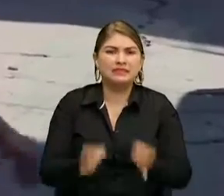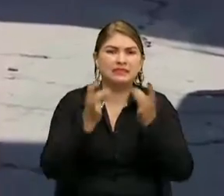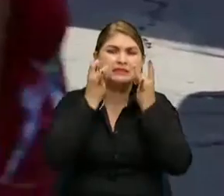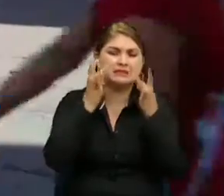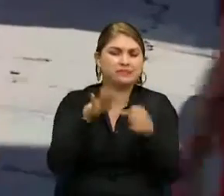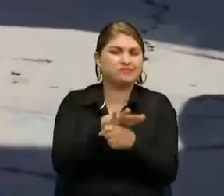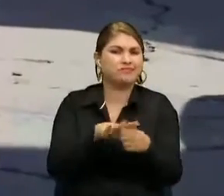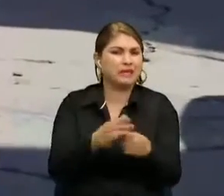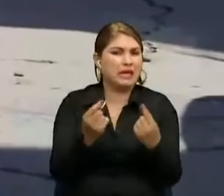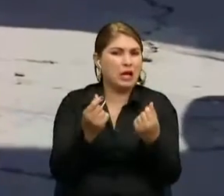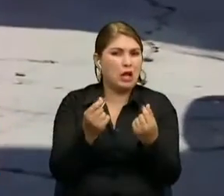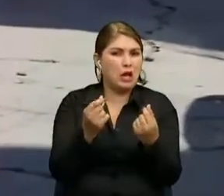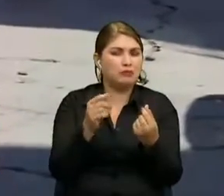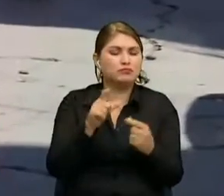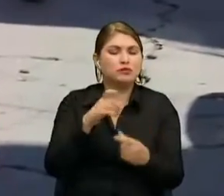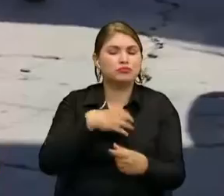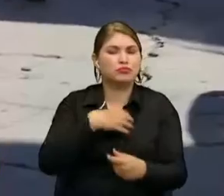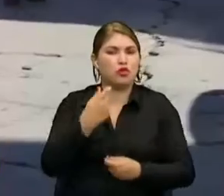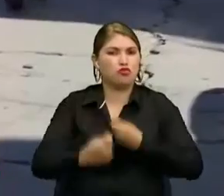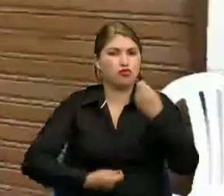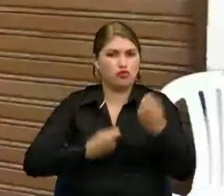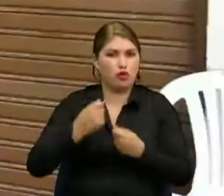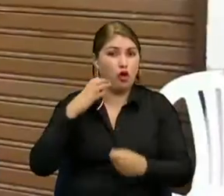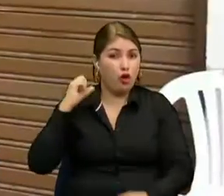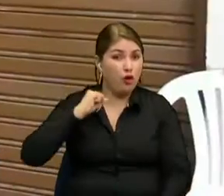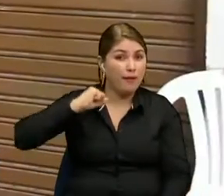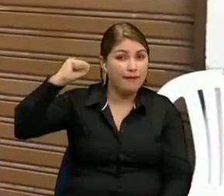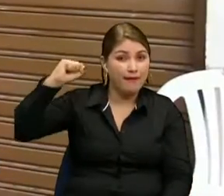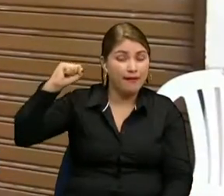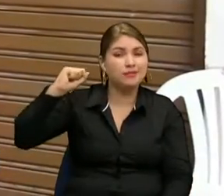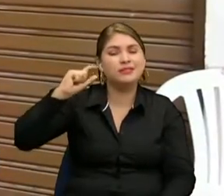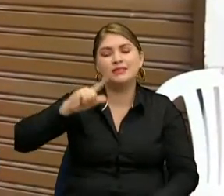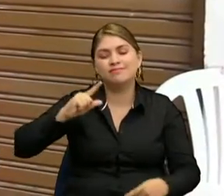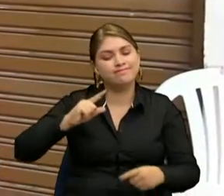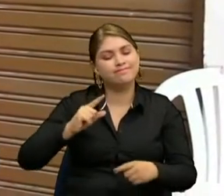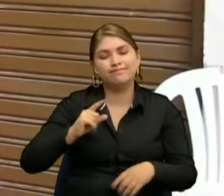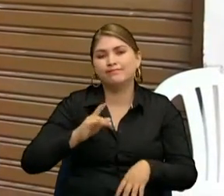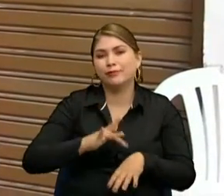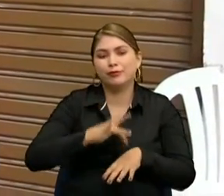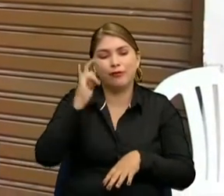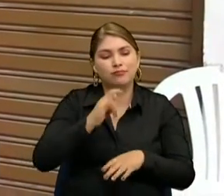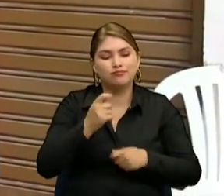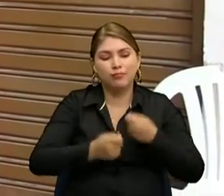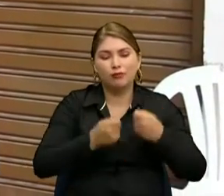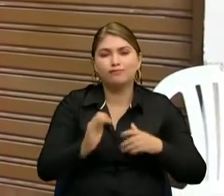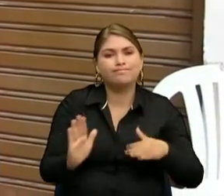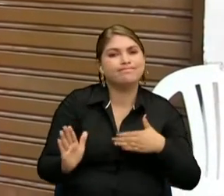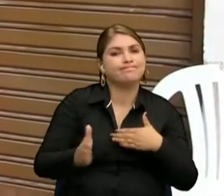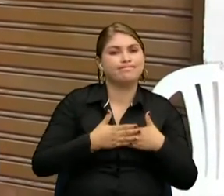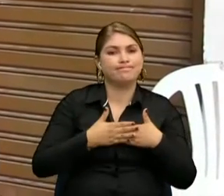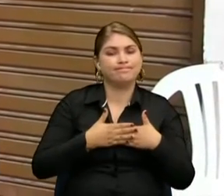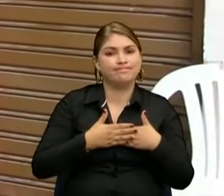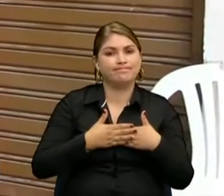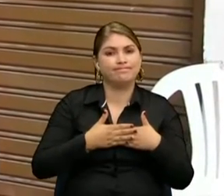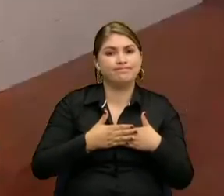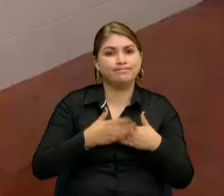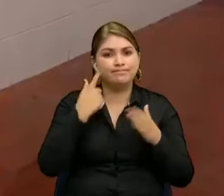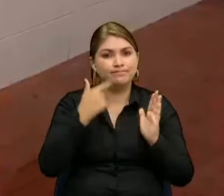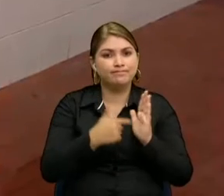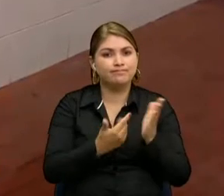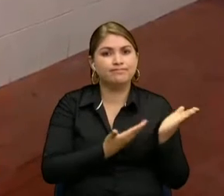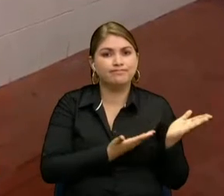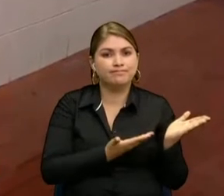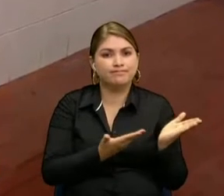crisis económica que enfrentan los comerciantes en Ocaña, muchos se han visto en la necesidad de cerrar sus negocios. Muestra de ello